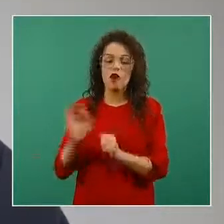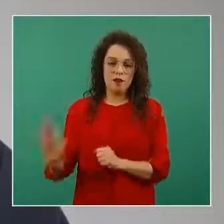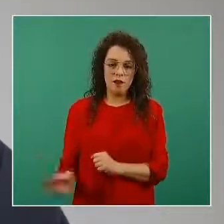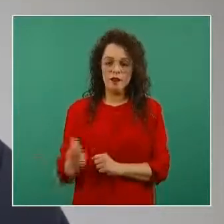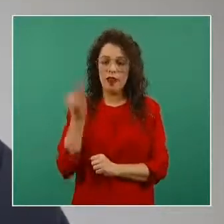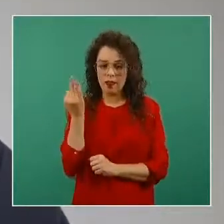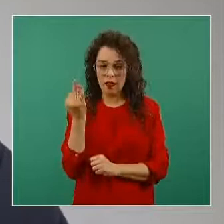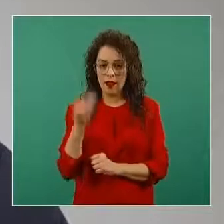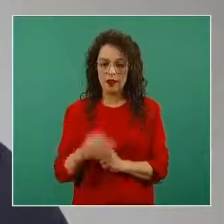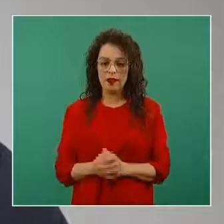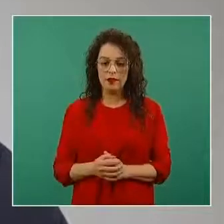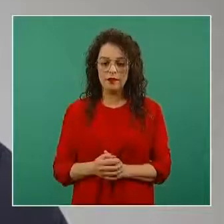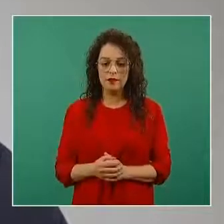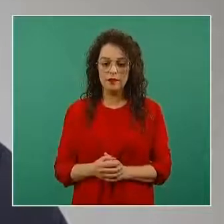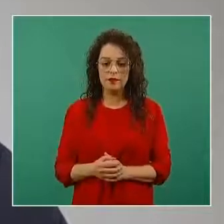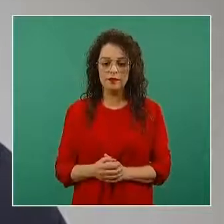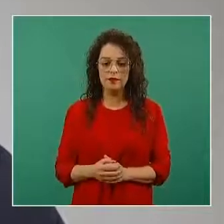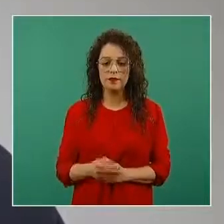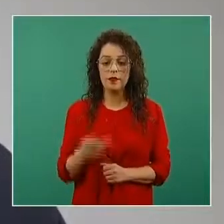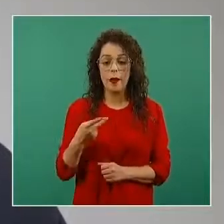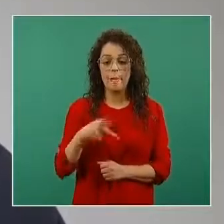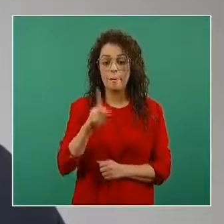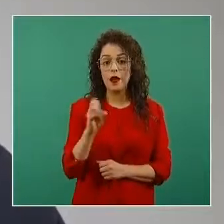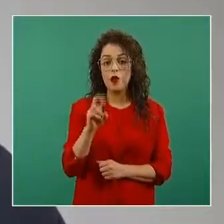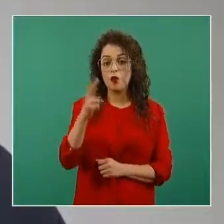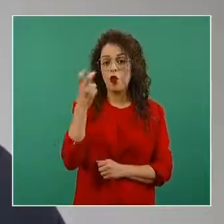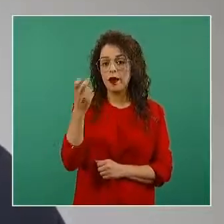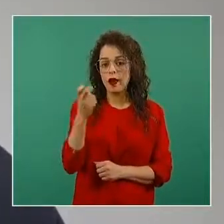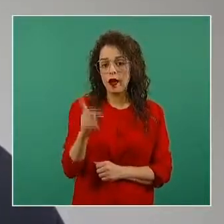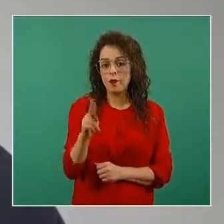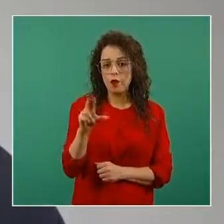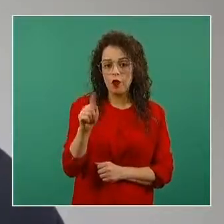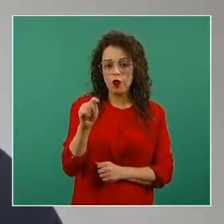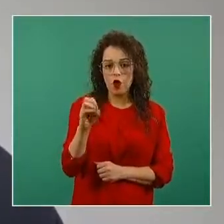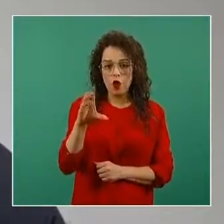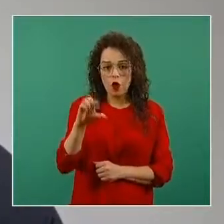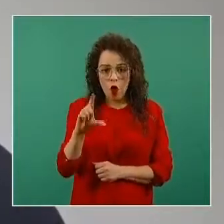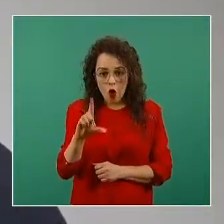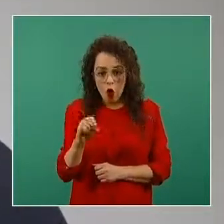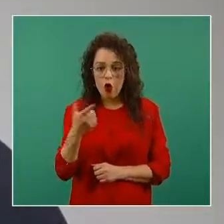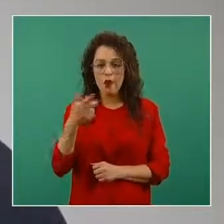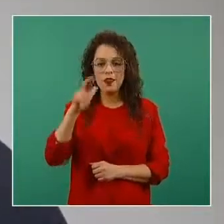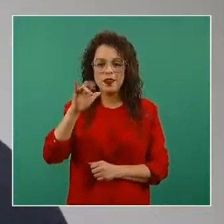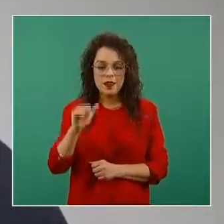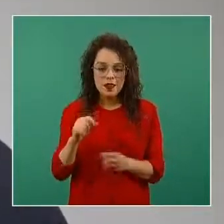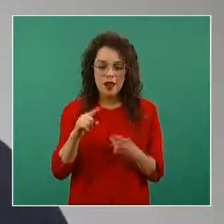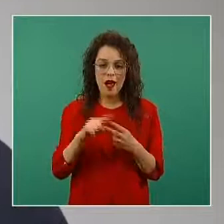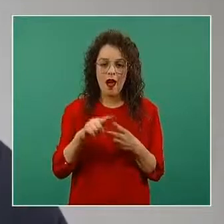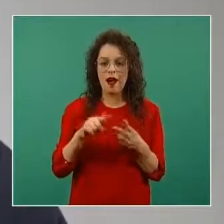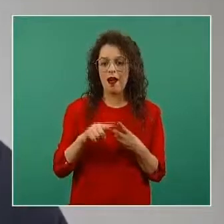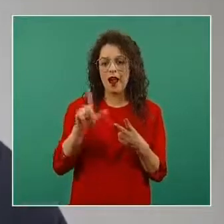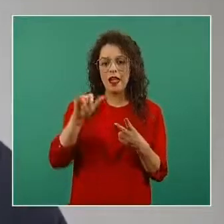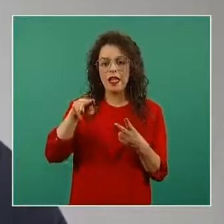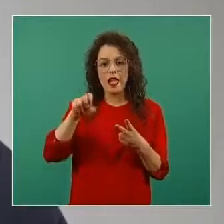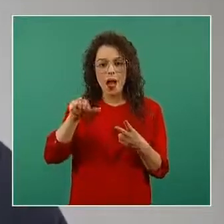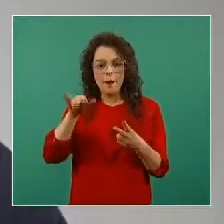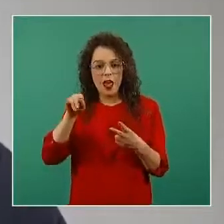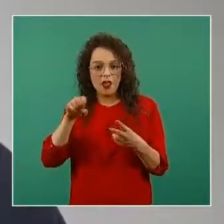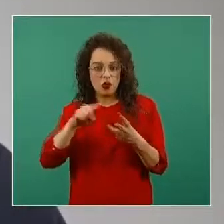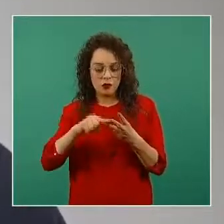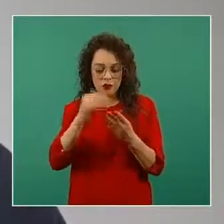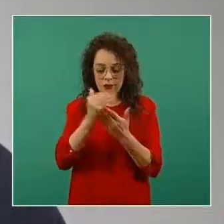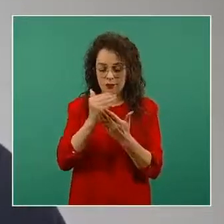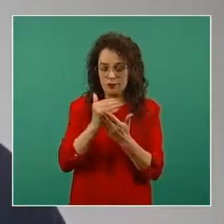través precisamente de estos lineamientos, de estos protocolos, de estas guías, de todo lo que contribuye a la Estrategia